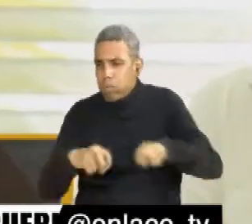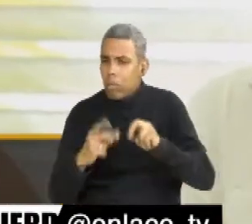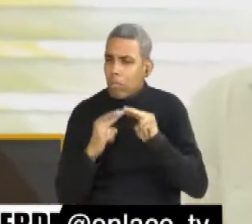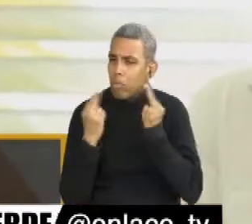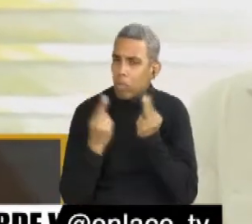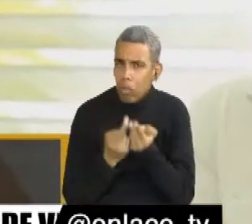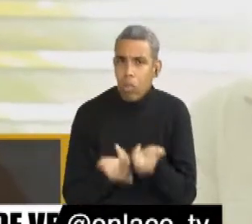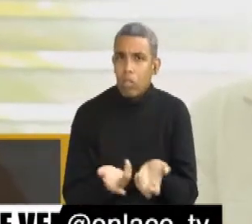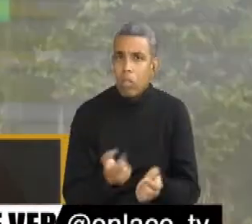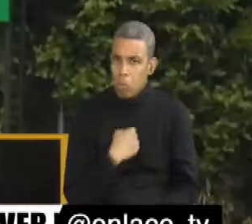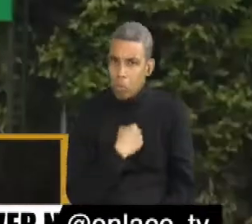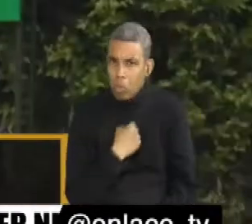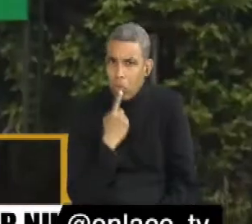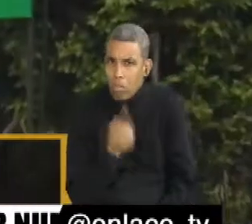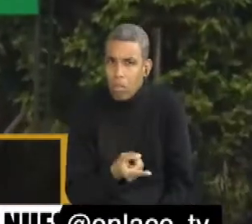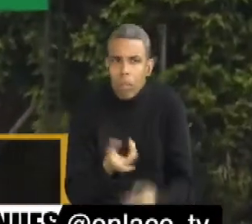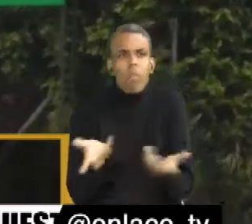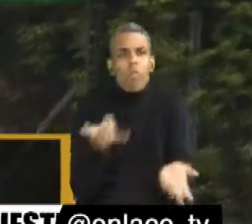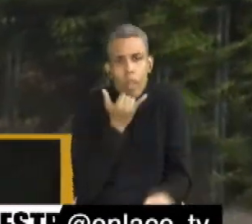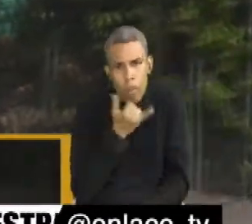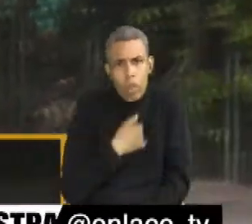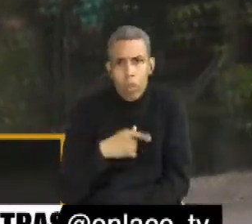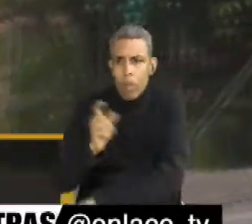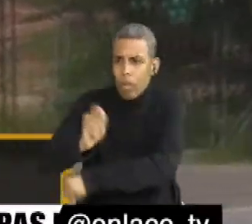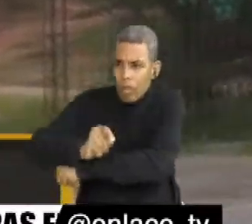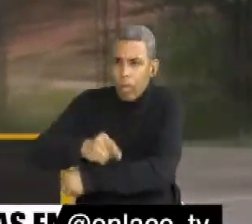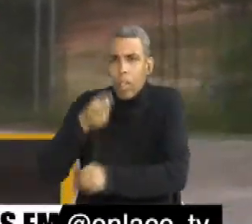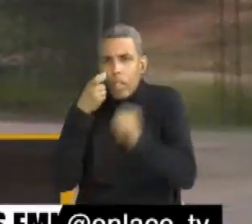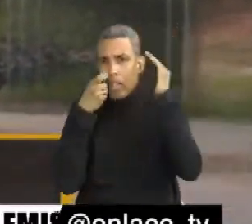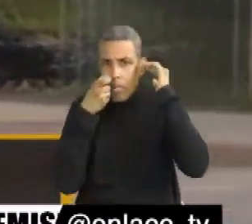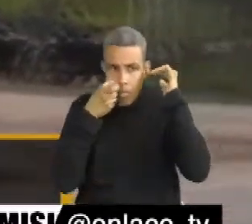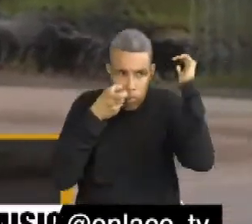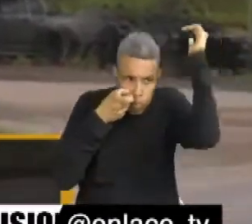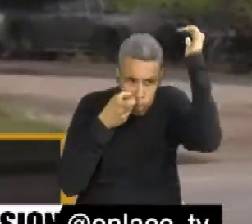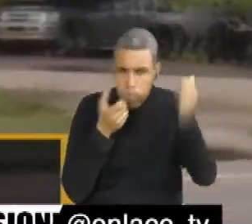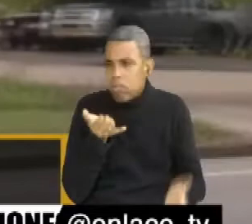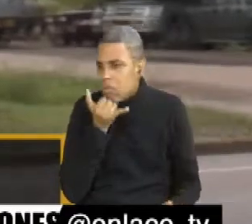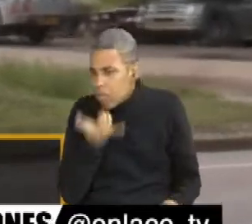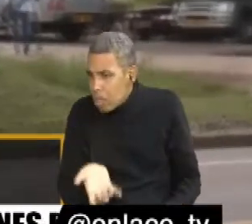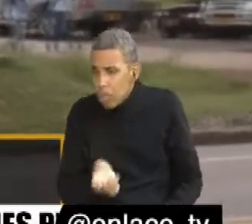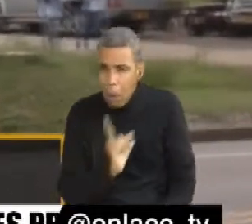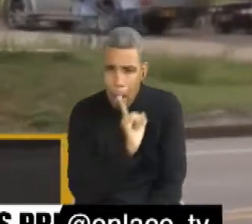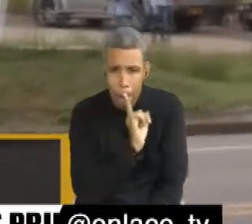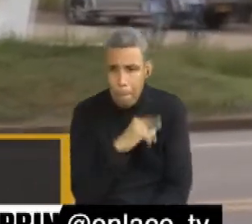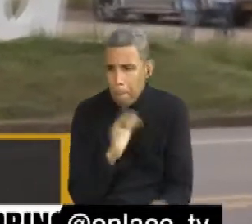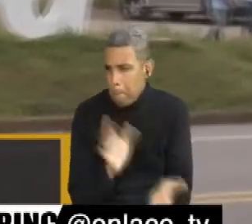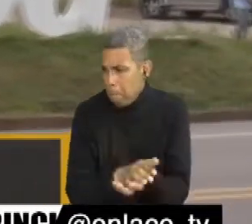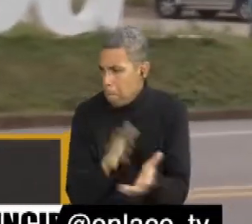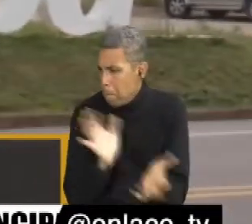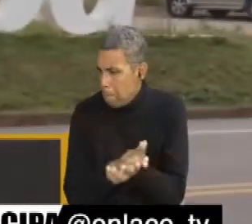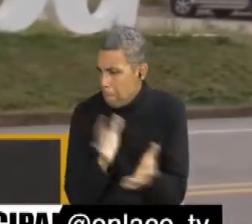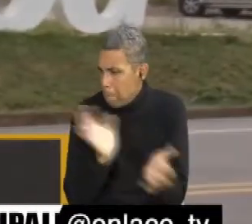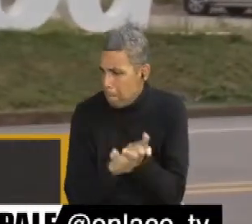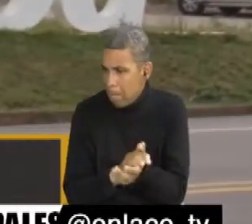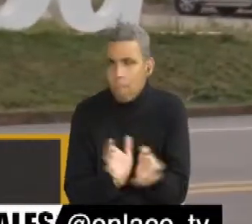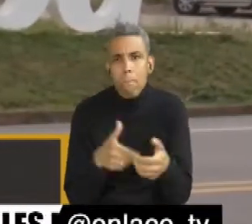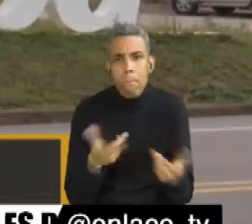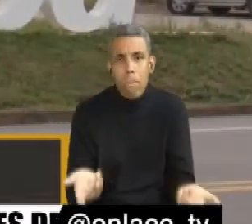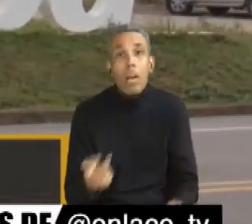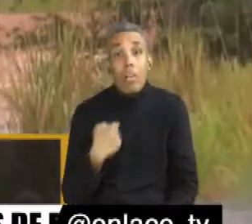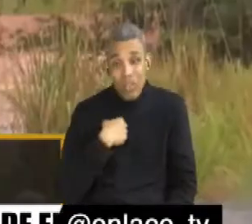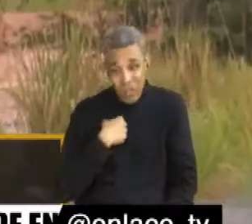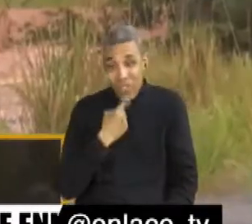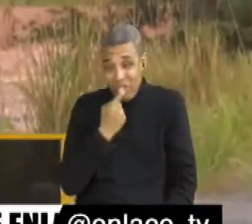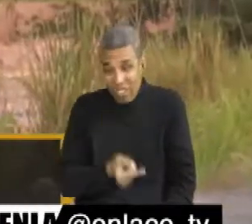Procuraduría, que estaba muy dolida, muy sentida lo que estaba pasando, pero no ha actuado. Y lo mismo en el tema de Fiscalía, desde hace mucho